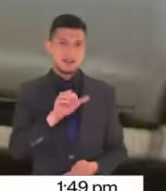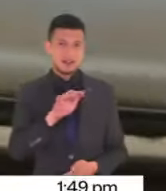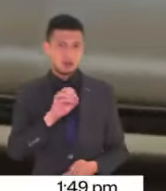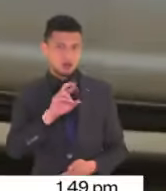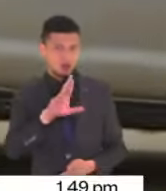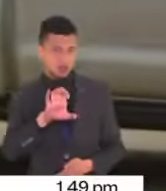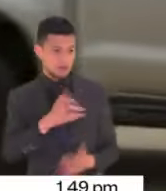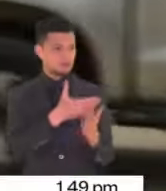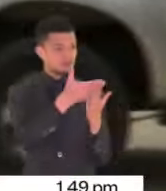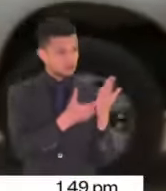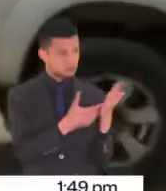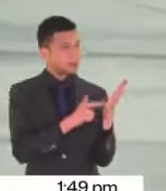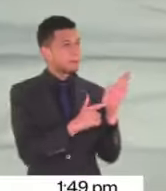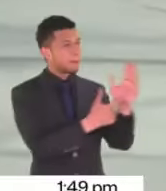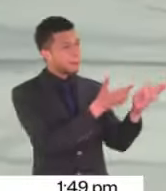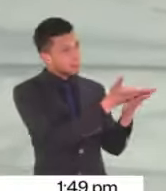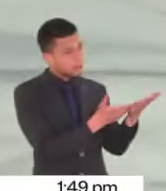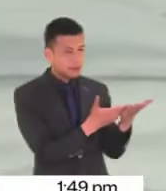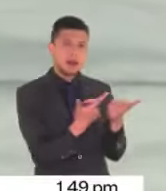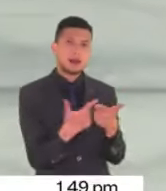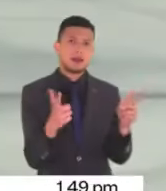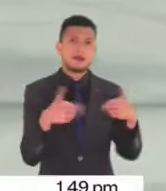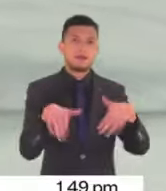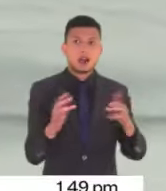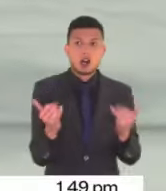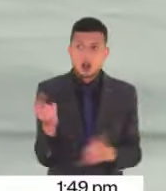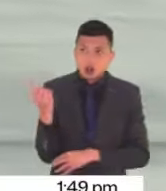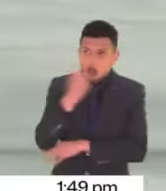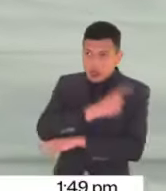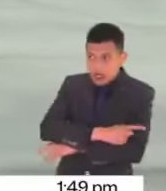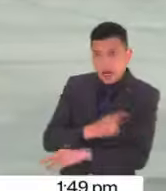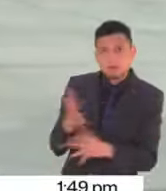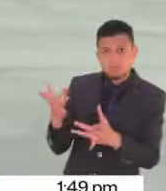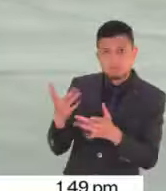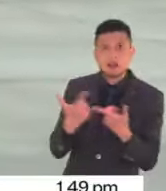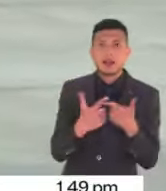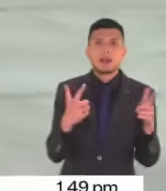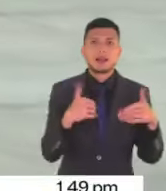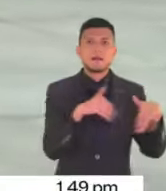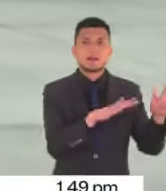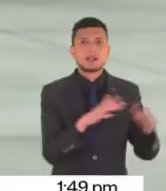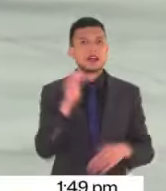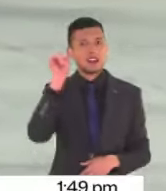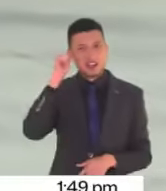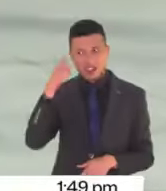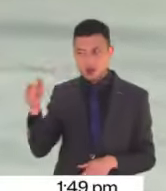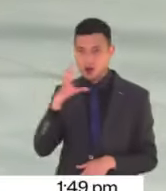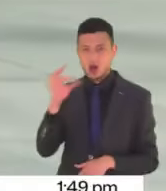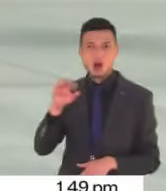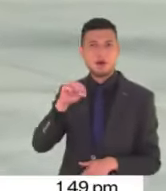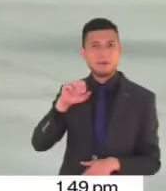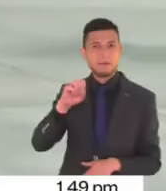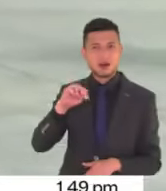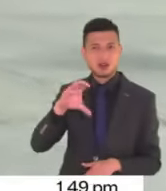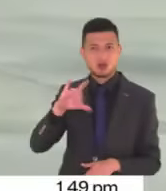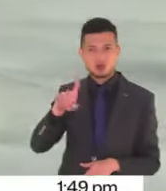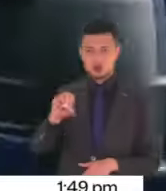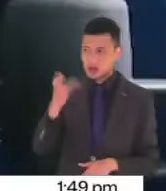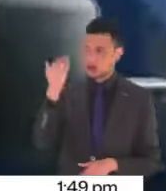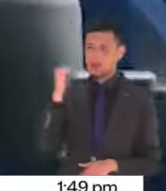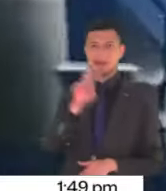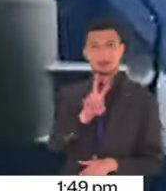corpus para quedar libre. Se espera que el día de hoy sea dejado en libertad. Recordemos que Mancuso llegó al país el pasado 27 de